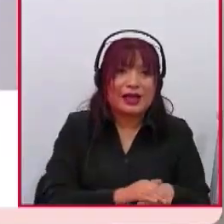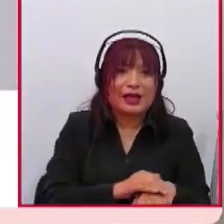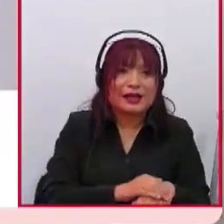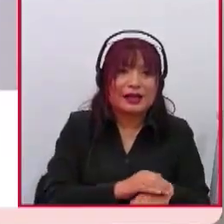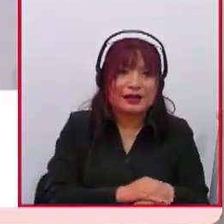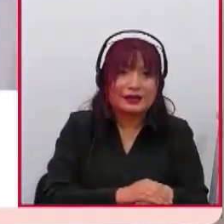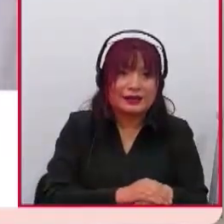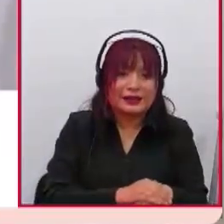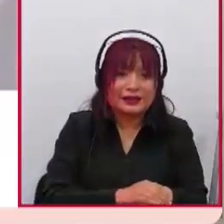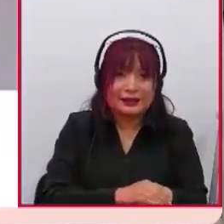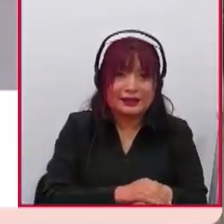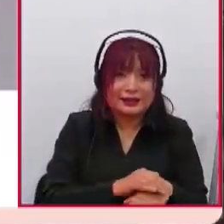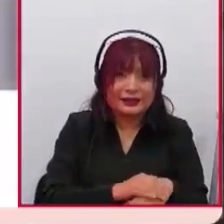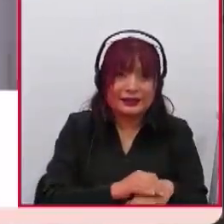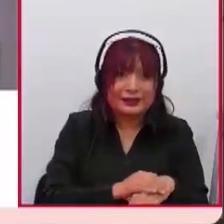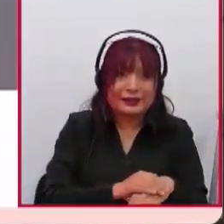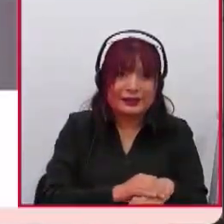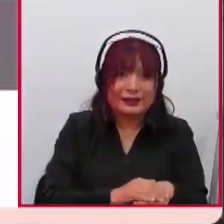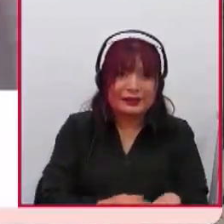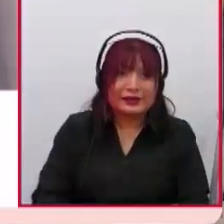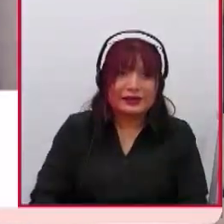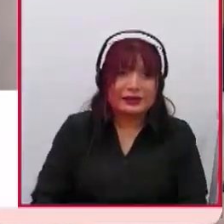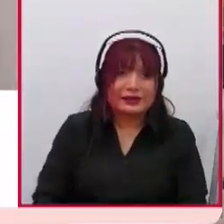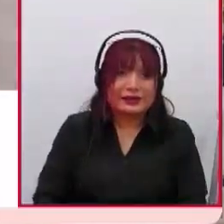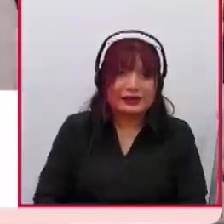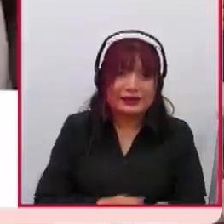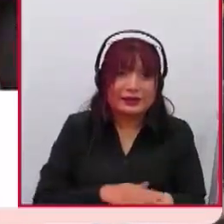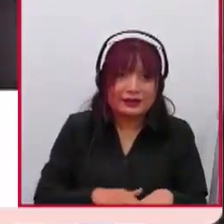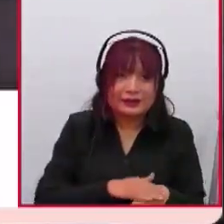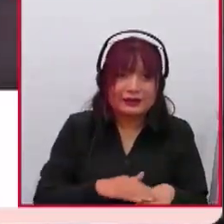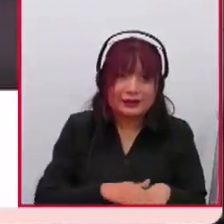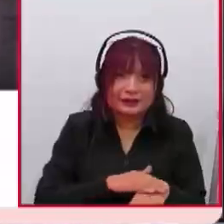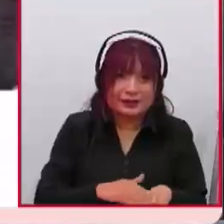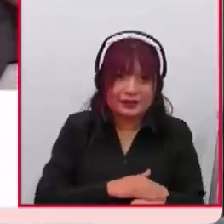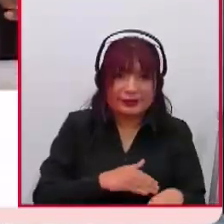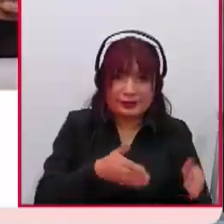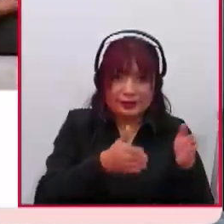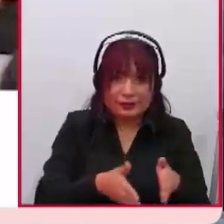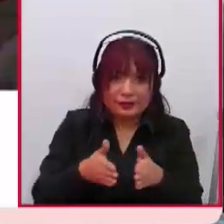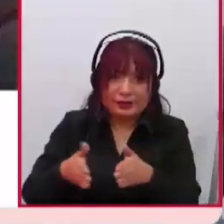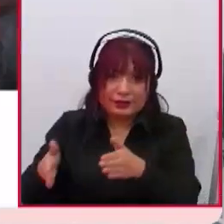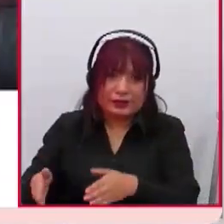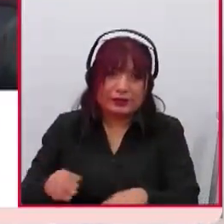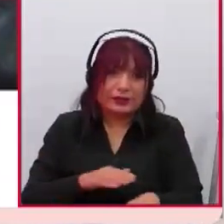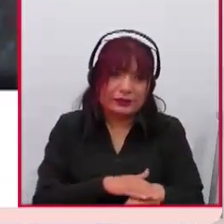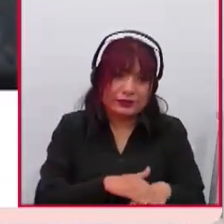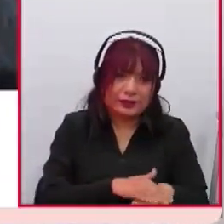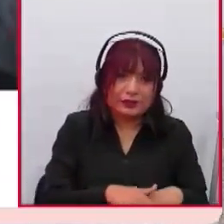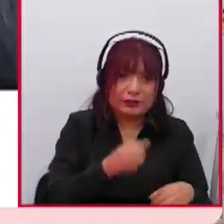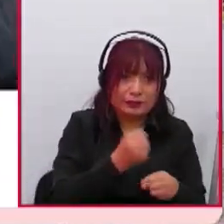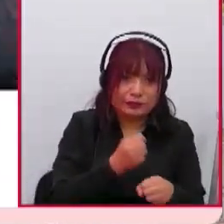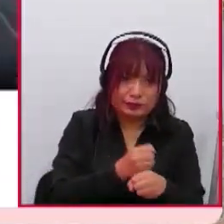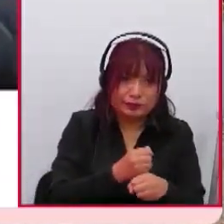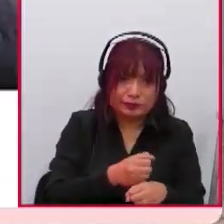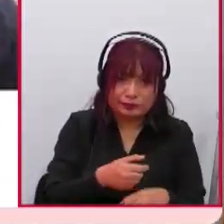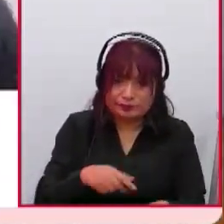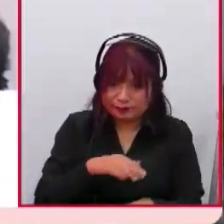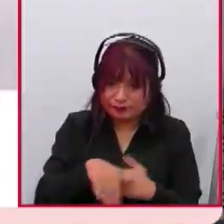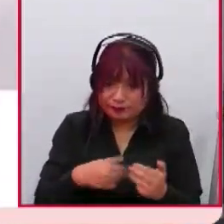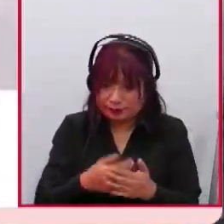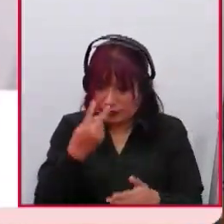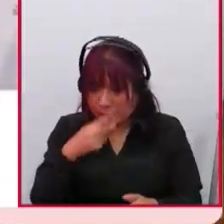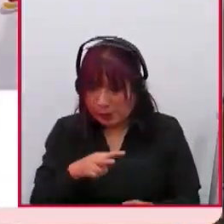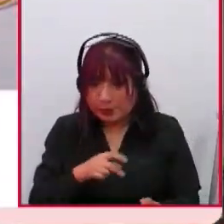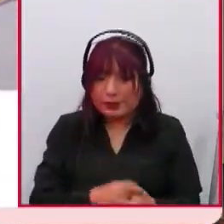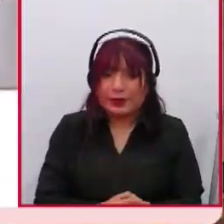Muy bien. Usted ha mencionado bastante la influencia del H2S como un